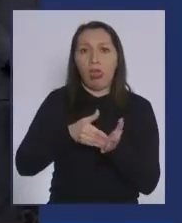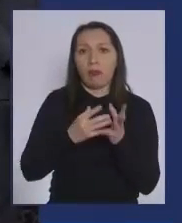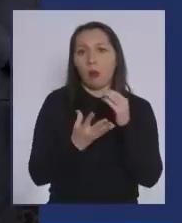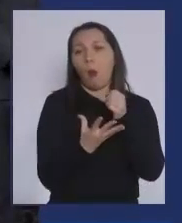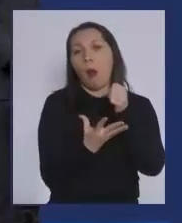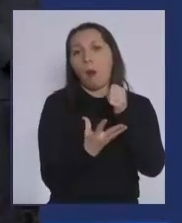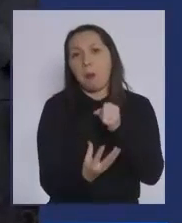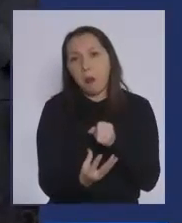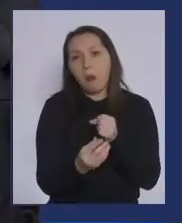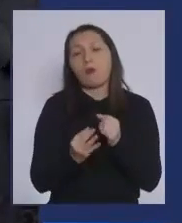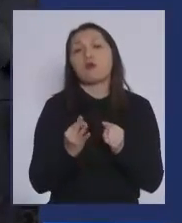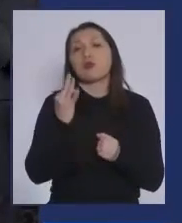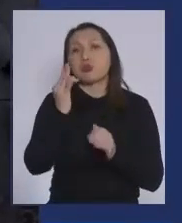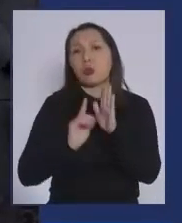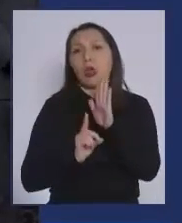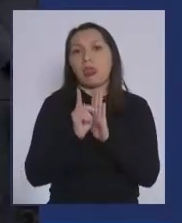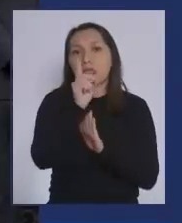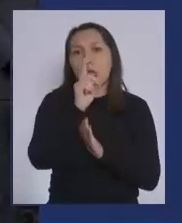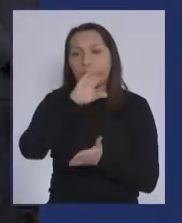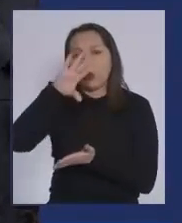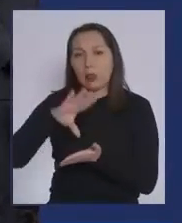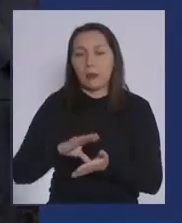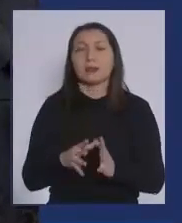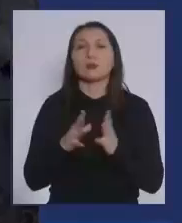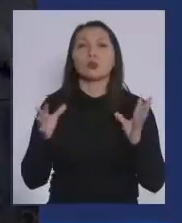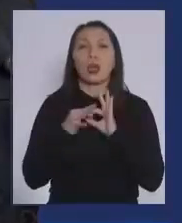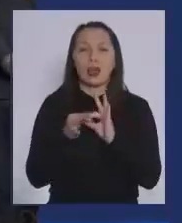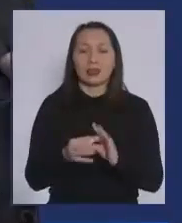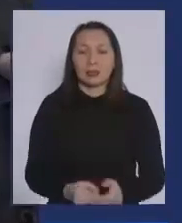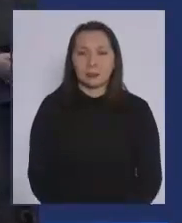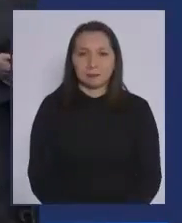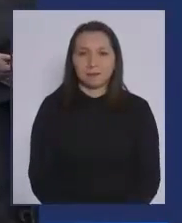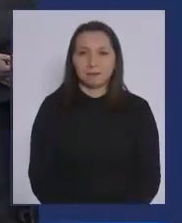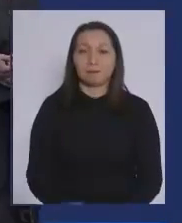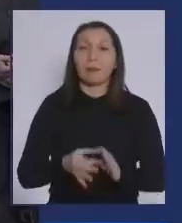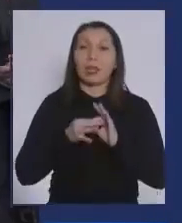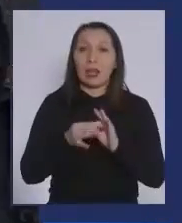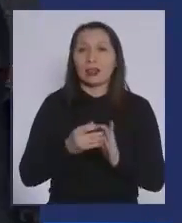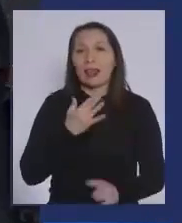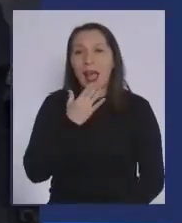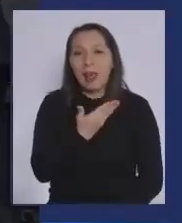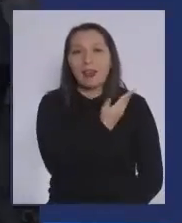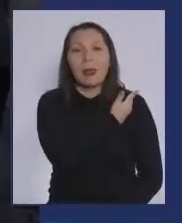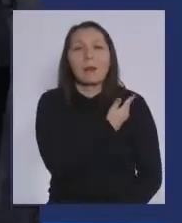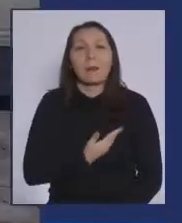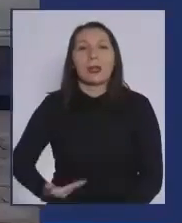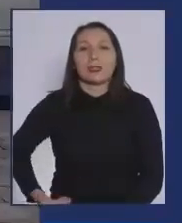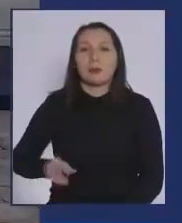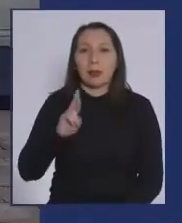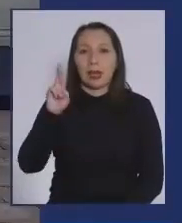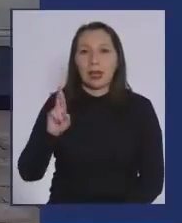el desarrollo futuro de nuestro país muchas gracias agradecemos en la palabra defensa y bueno son entonces las palabras del presidente